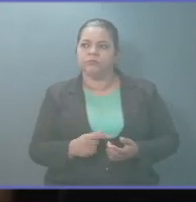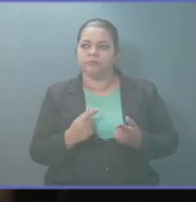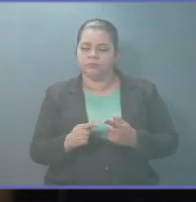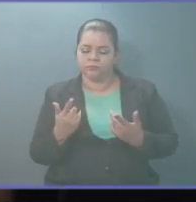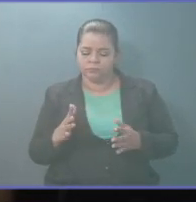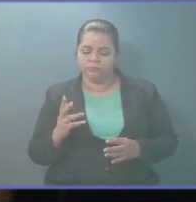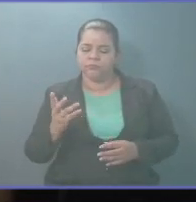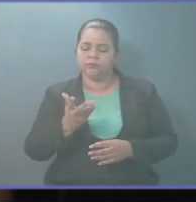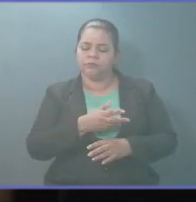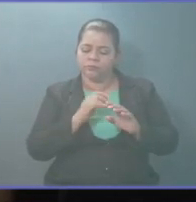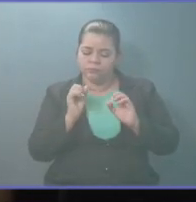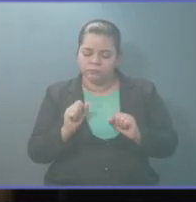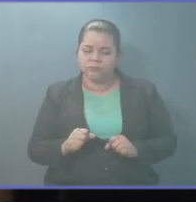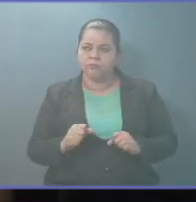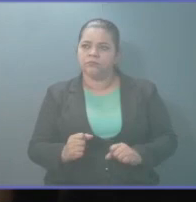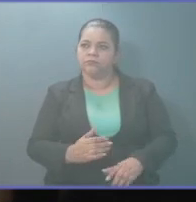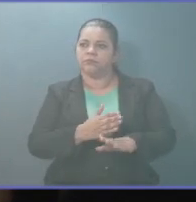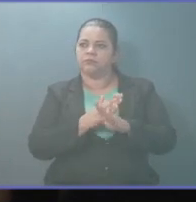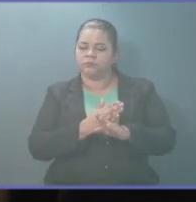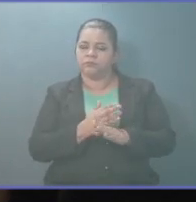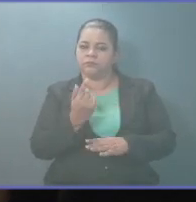presidente a este hecho es nula.